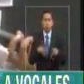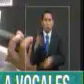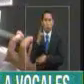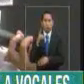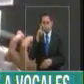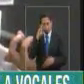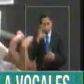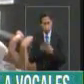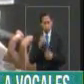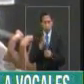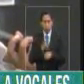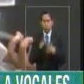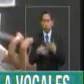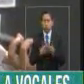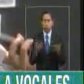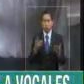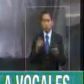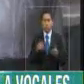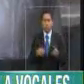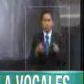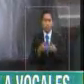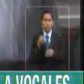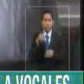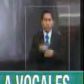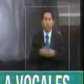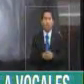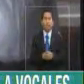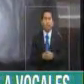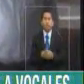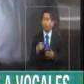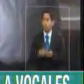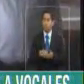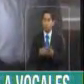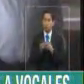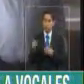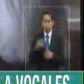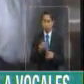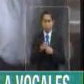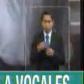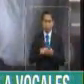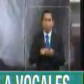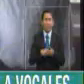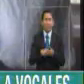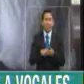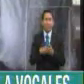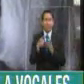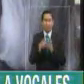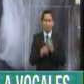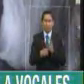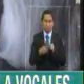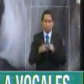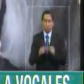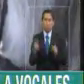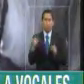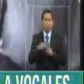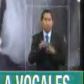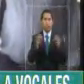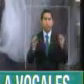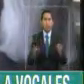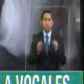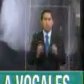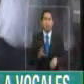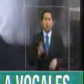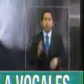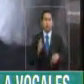la credibilidad a todos en su órgano electoral. Este periodo de recepción de requisitos dura hasta este sábado 7 de